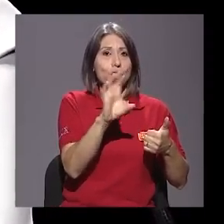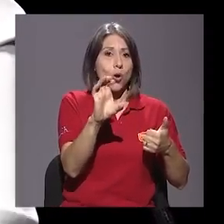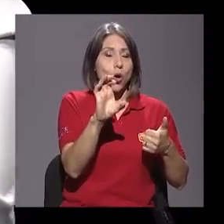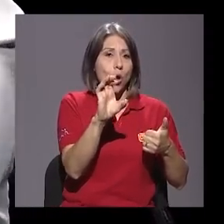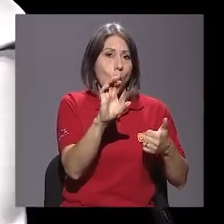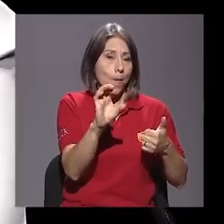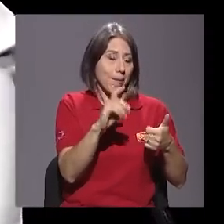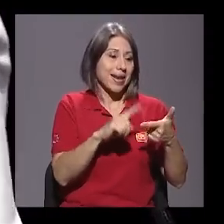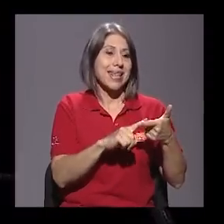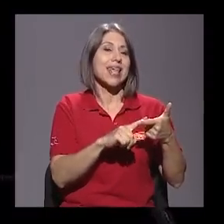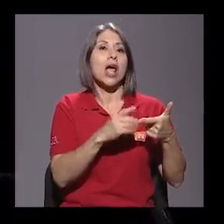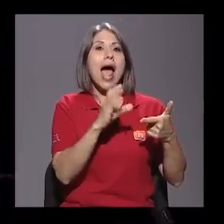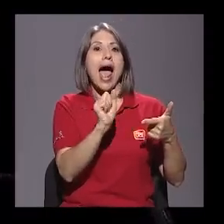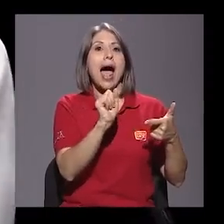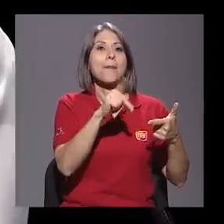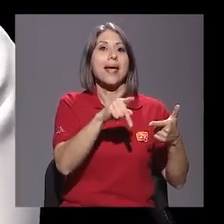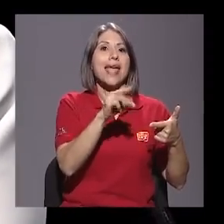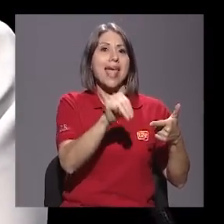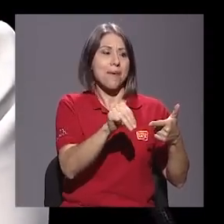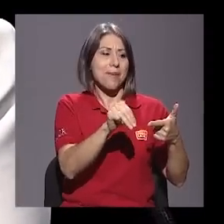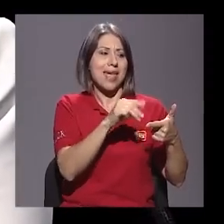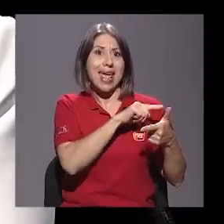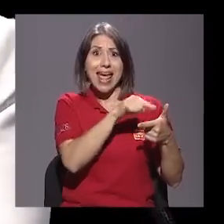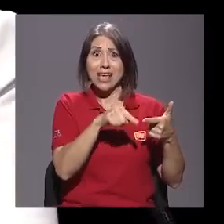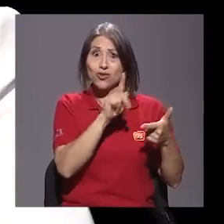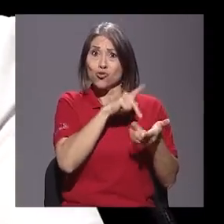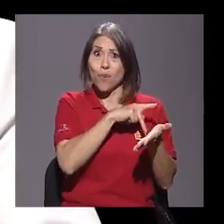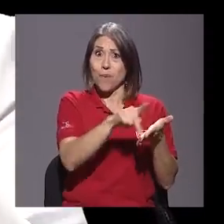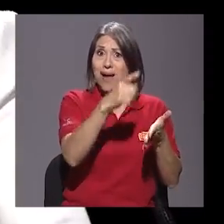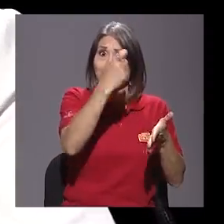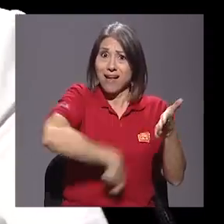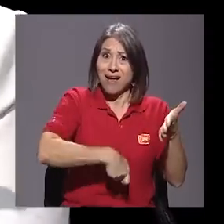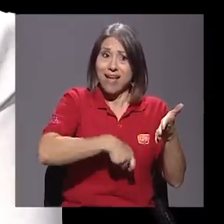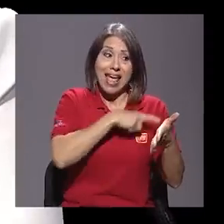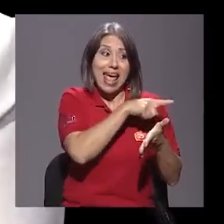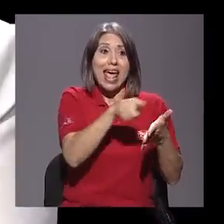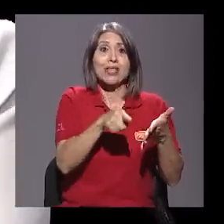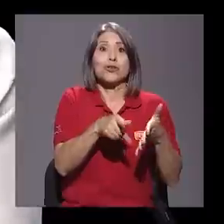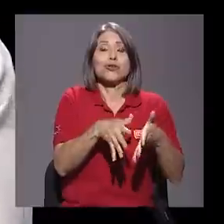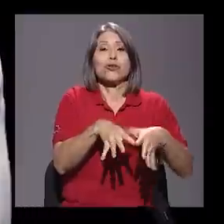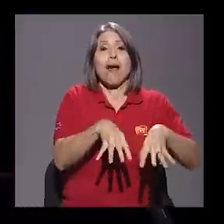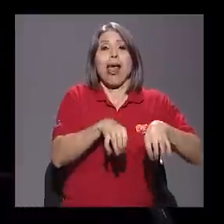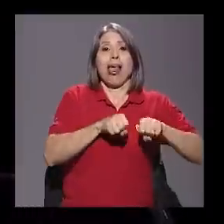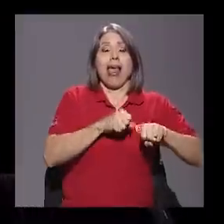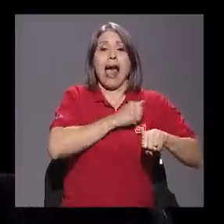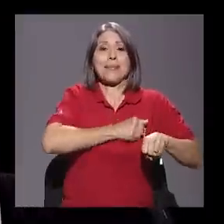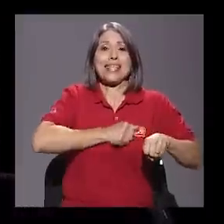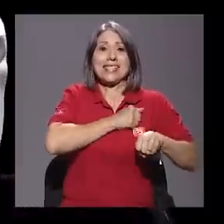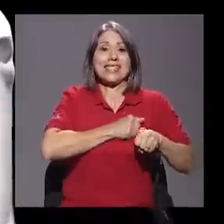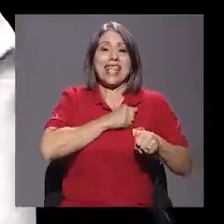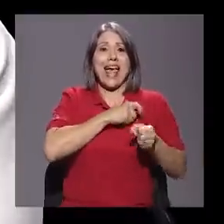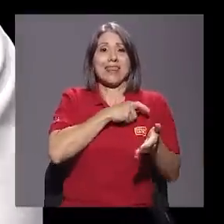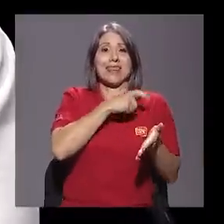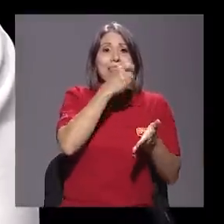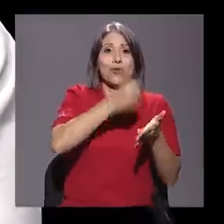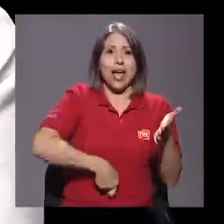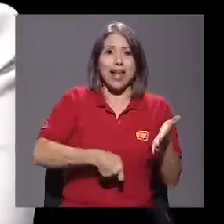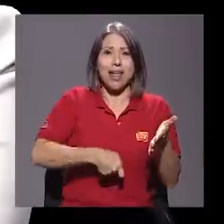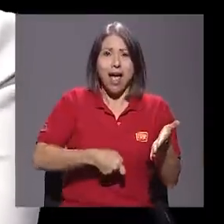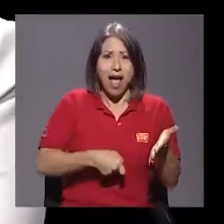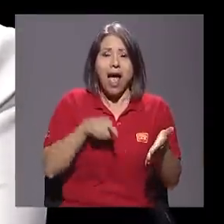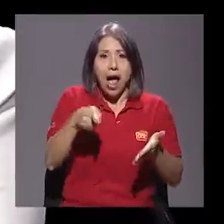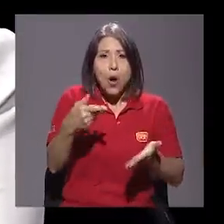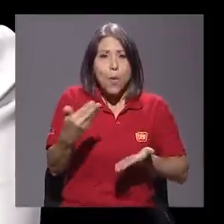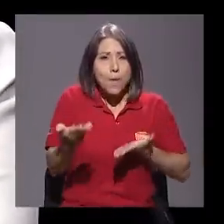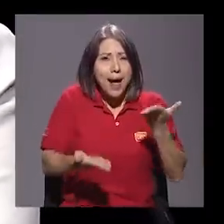deudas tributarias completas, sino que se acogen a una amnistía tributaria. Entonces uno dice, bueno, ahí hay un balance político, no solo económico,